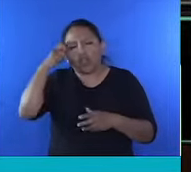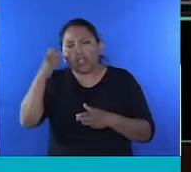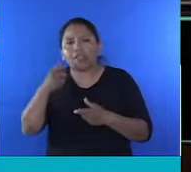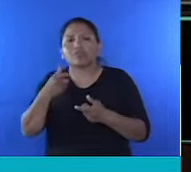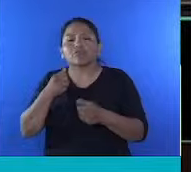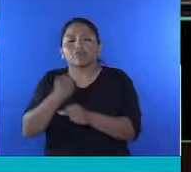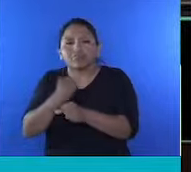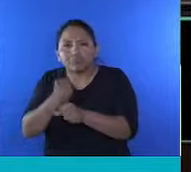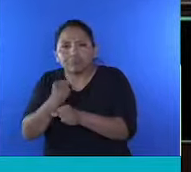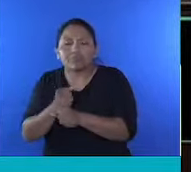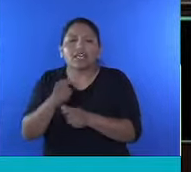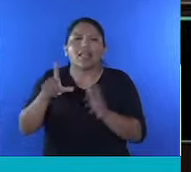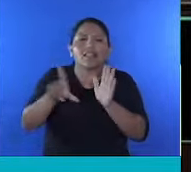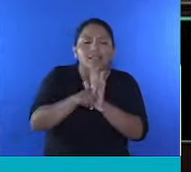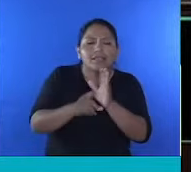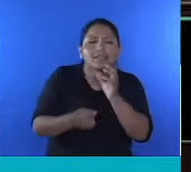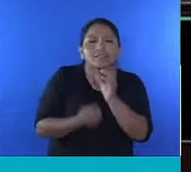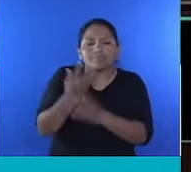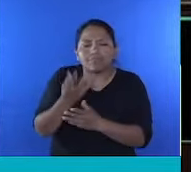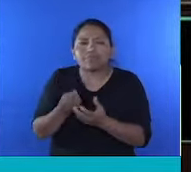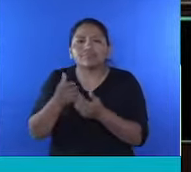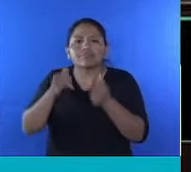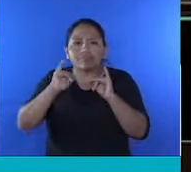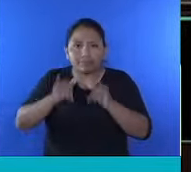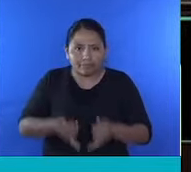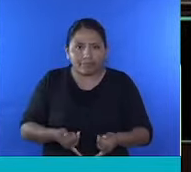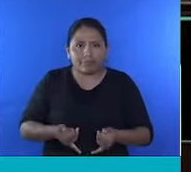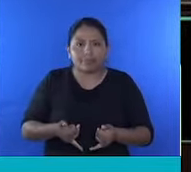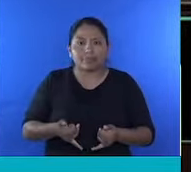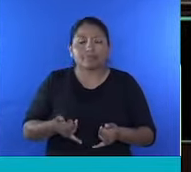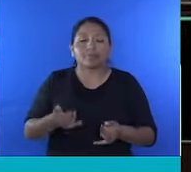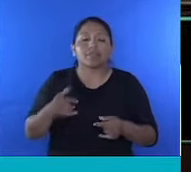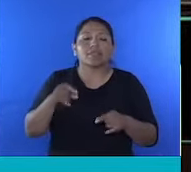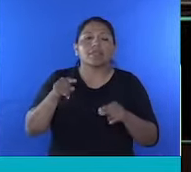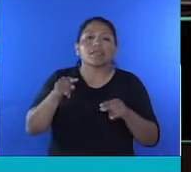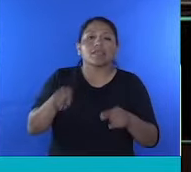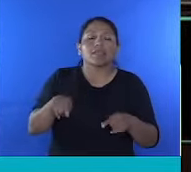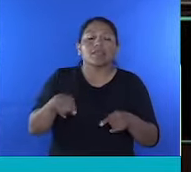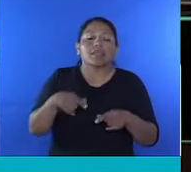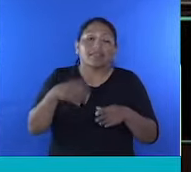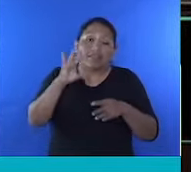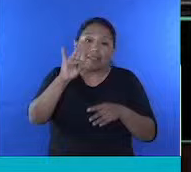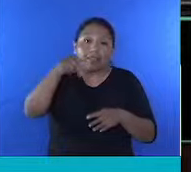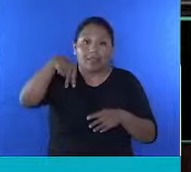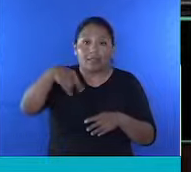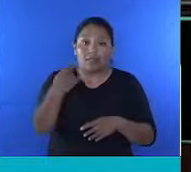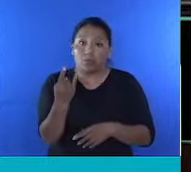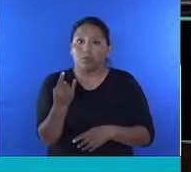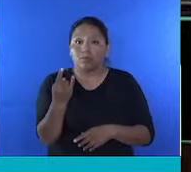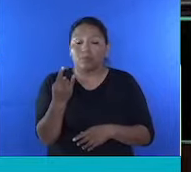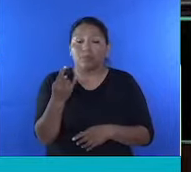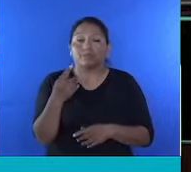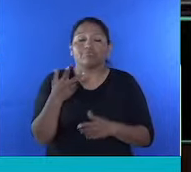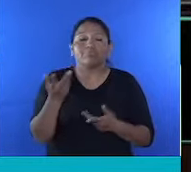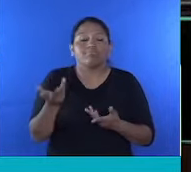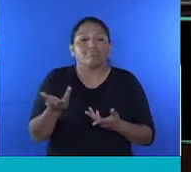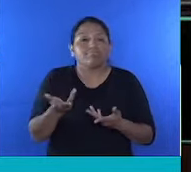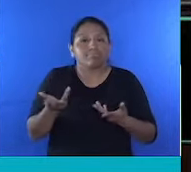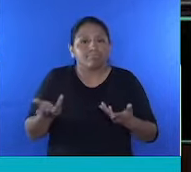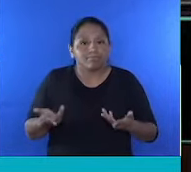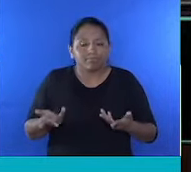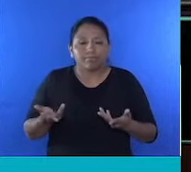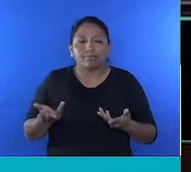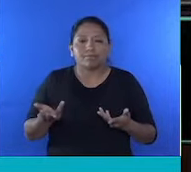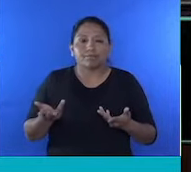través de las leyes y particularmente este este dnu ha